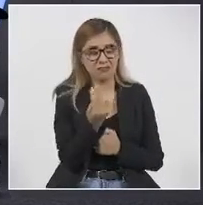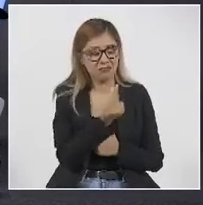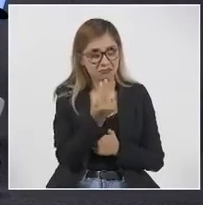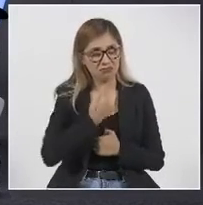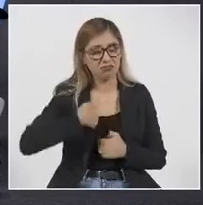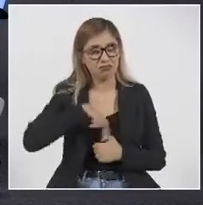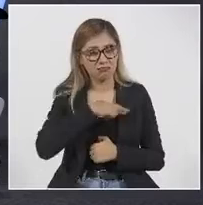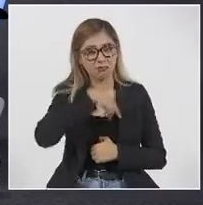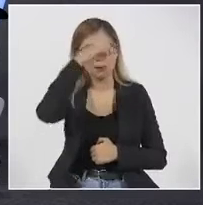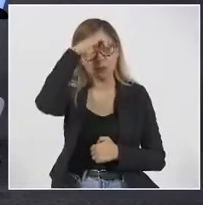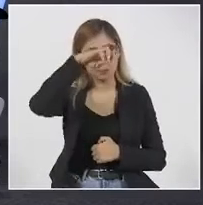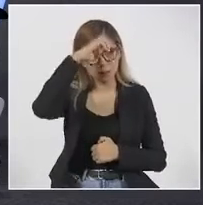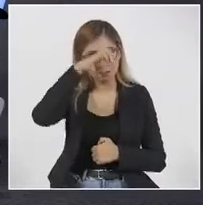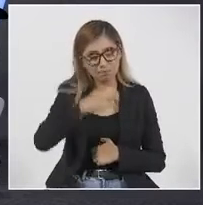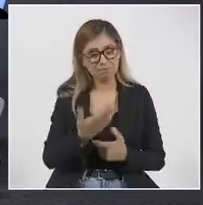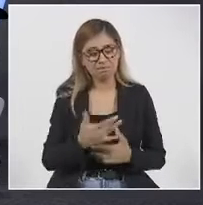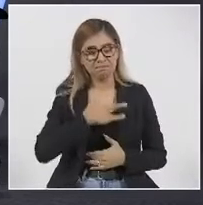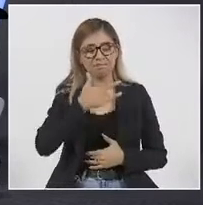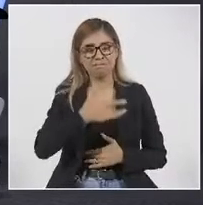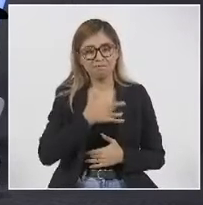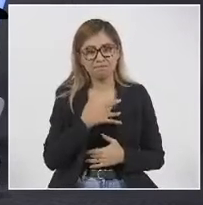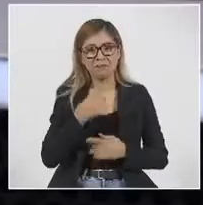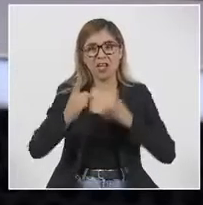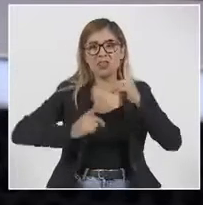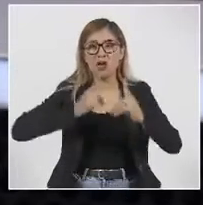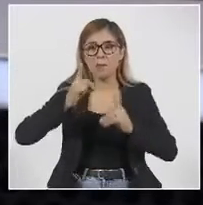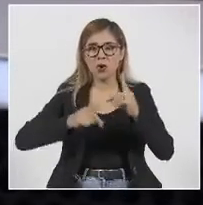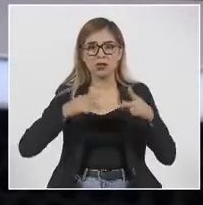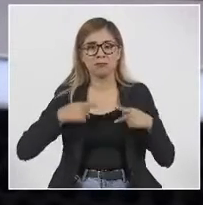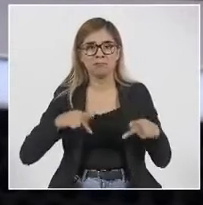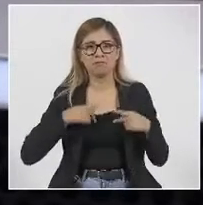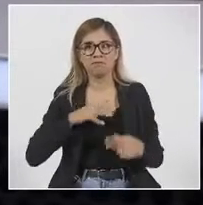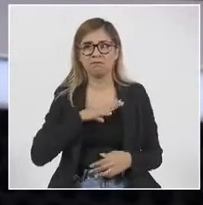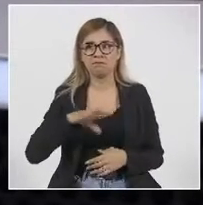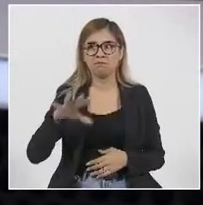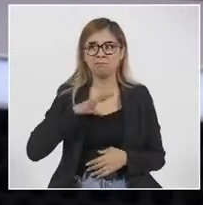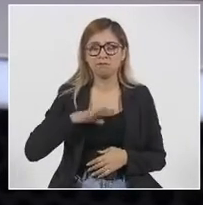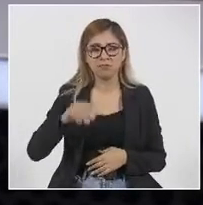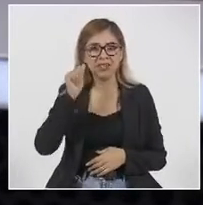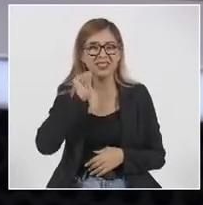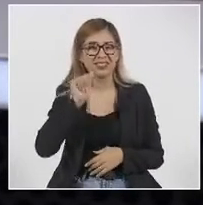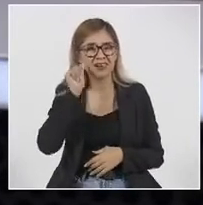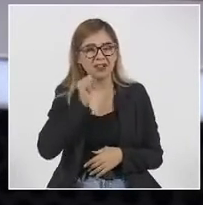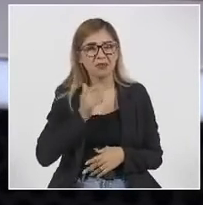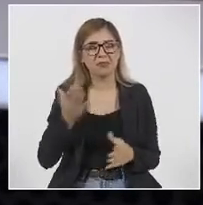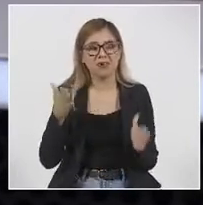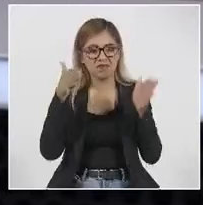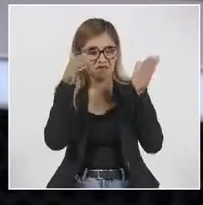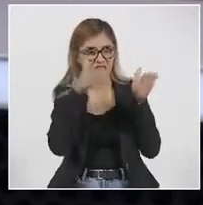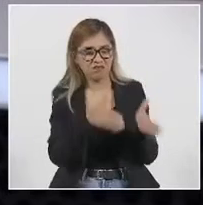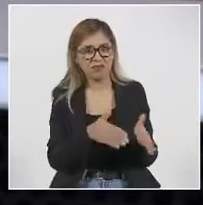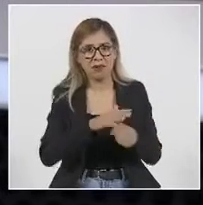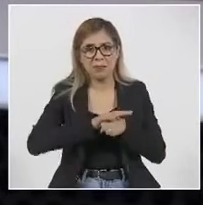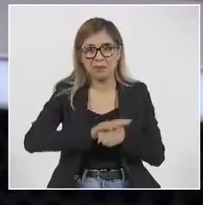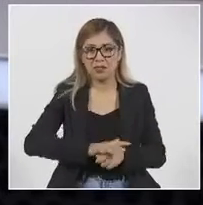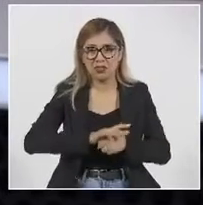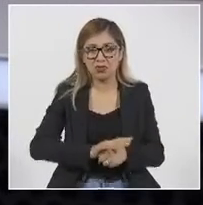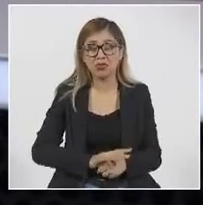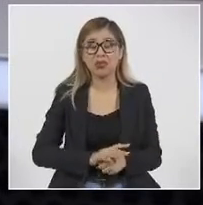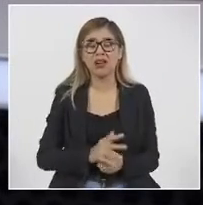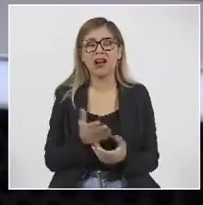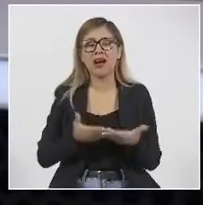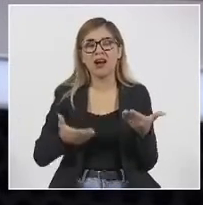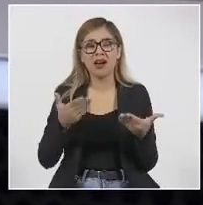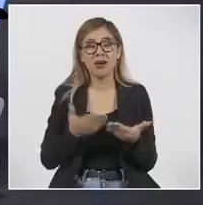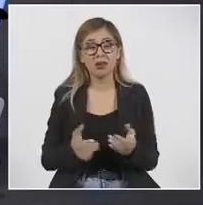vivido de manera muy cercana con los deportistas, que si por sí están acostumbrados a este tipo de niveles de tensión, imagínate